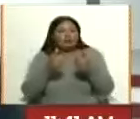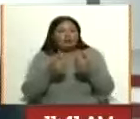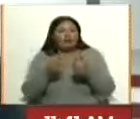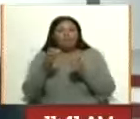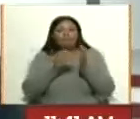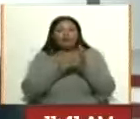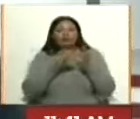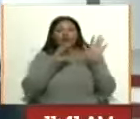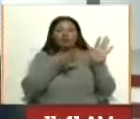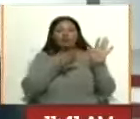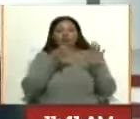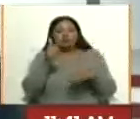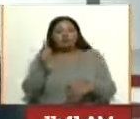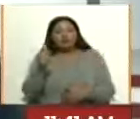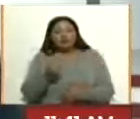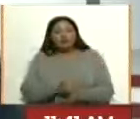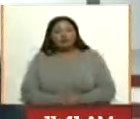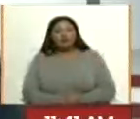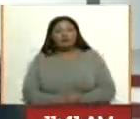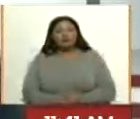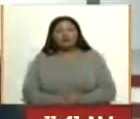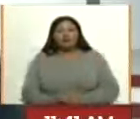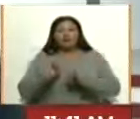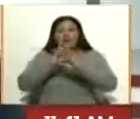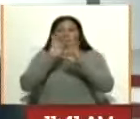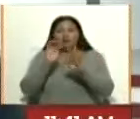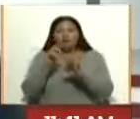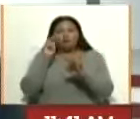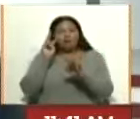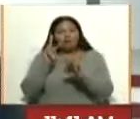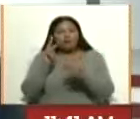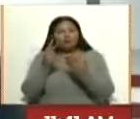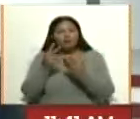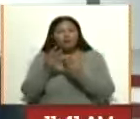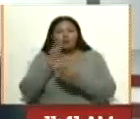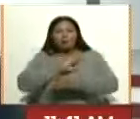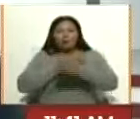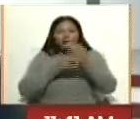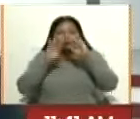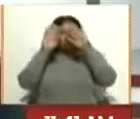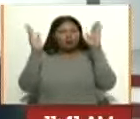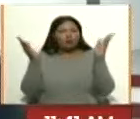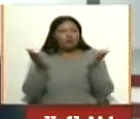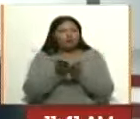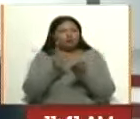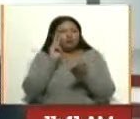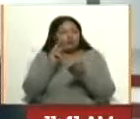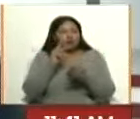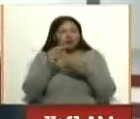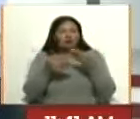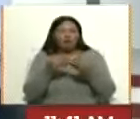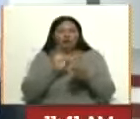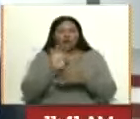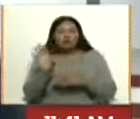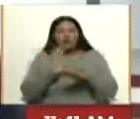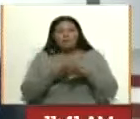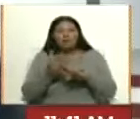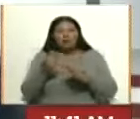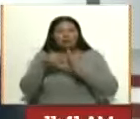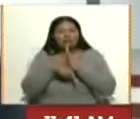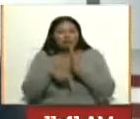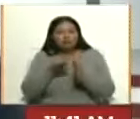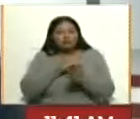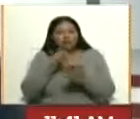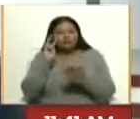De manera que en ese escenario, lamentablemente, los poderosos del mundo tratan de lesionar la soberanía, porque en el fondo no se